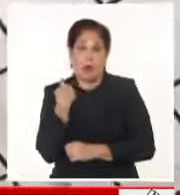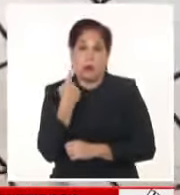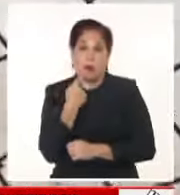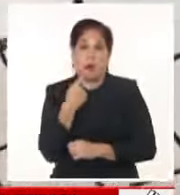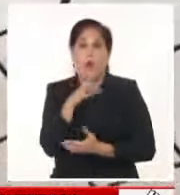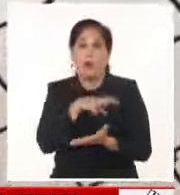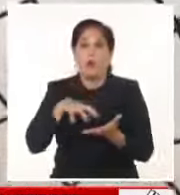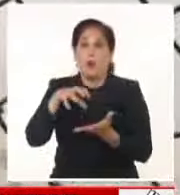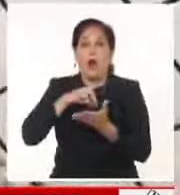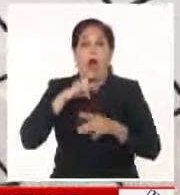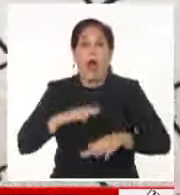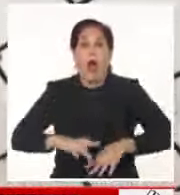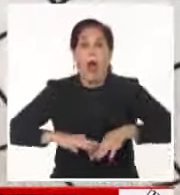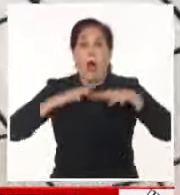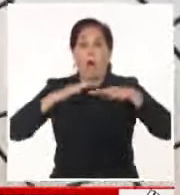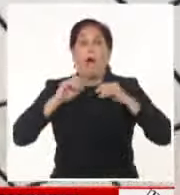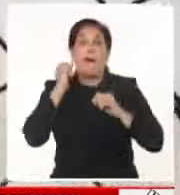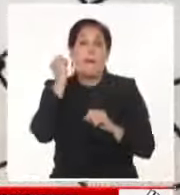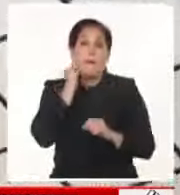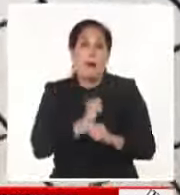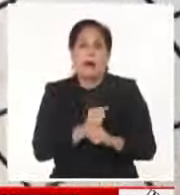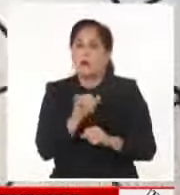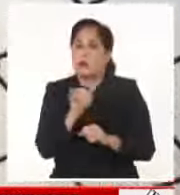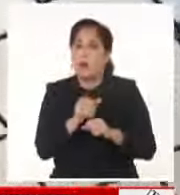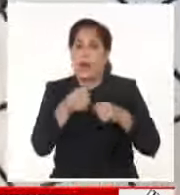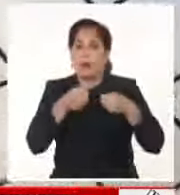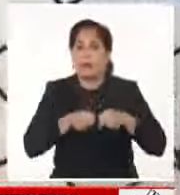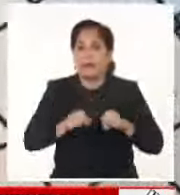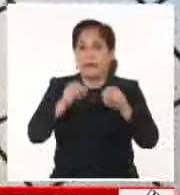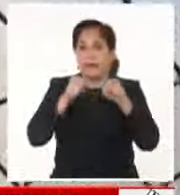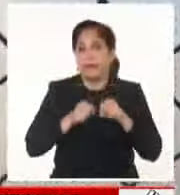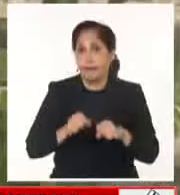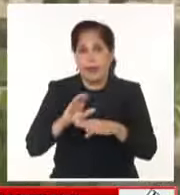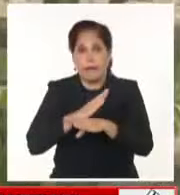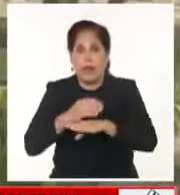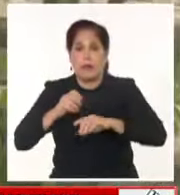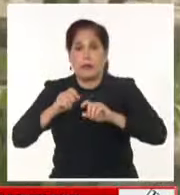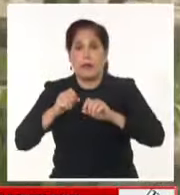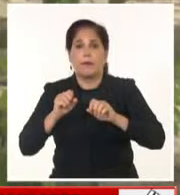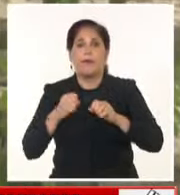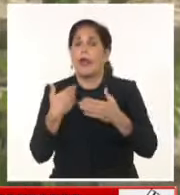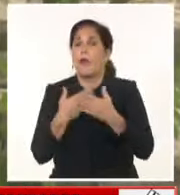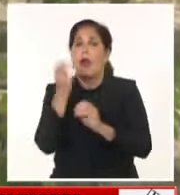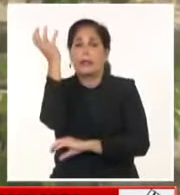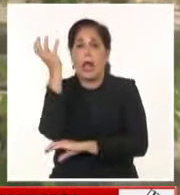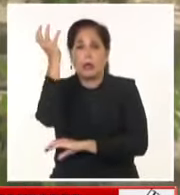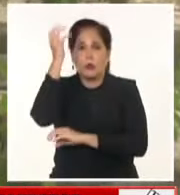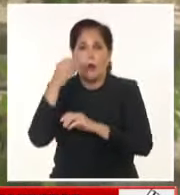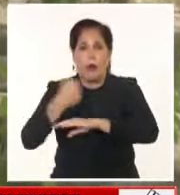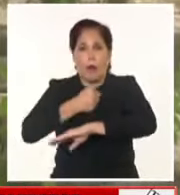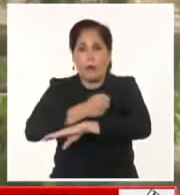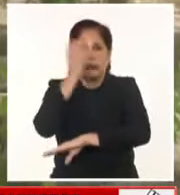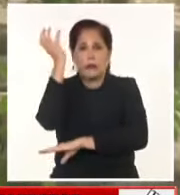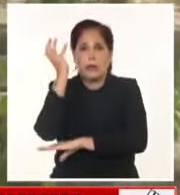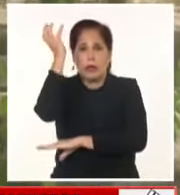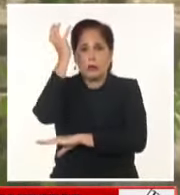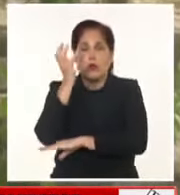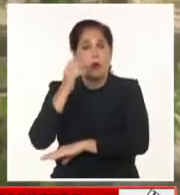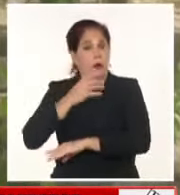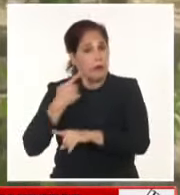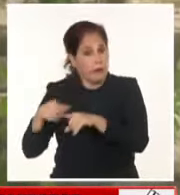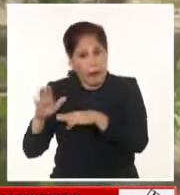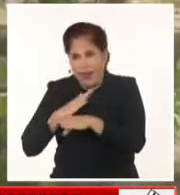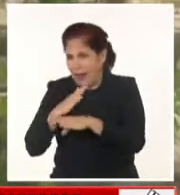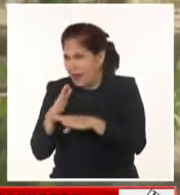de inundaciones y hemos tenido que utilizar la movilización también de los diferentes tractores de las empresas de Asumá, de las mismas formas productivas. Todo el tema